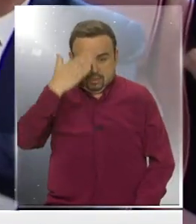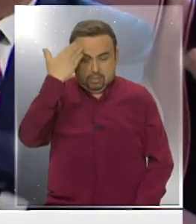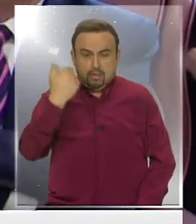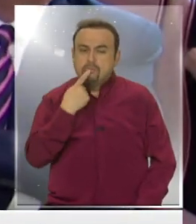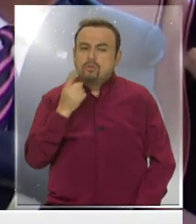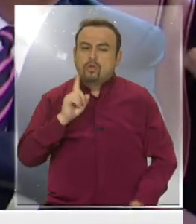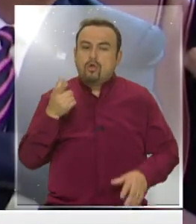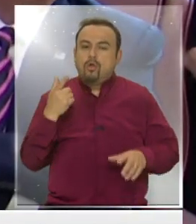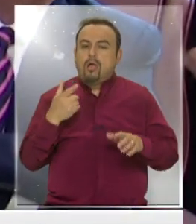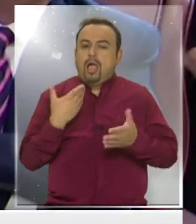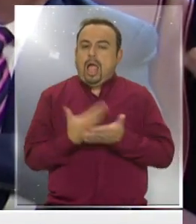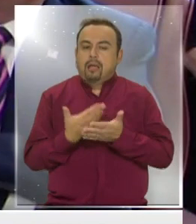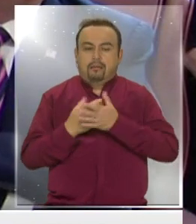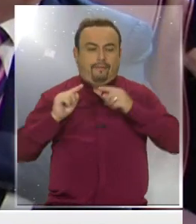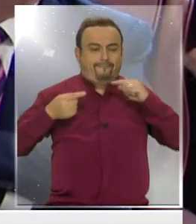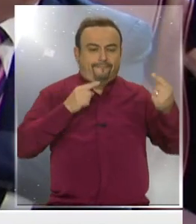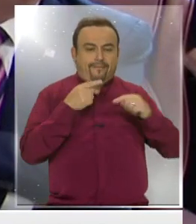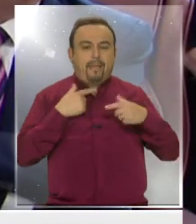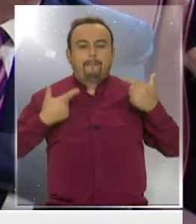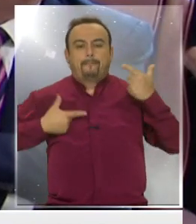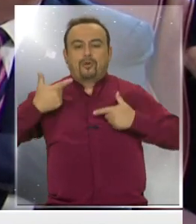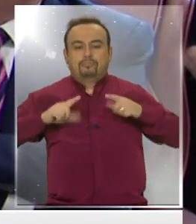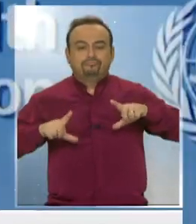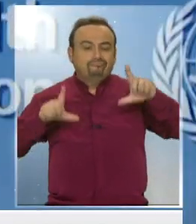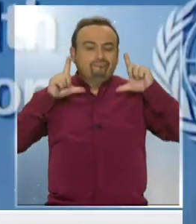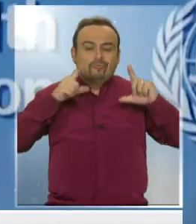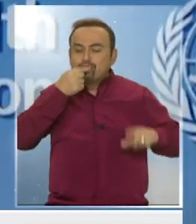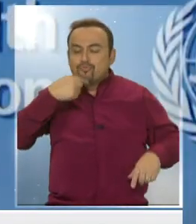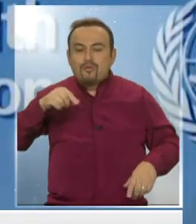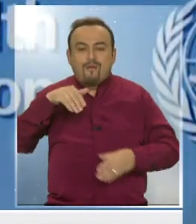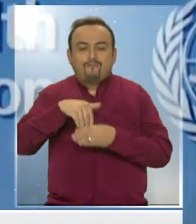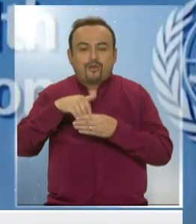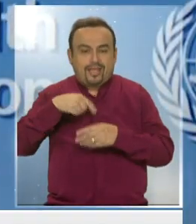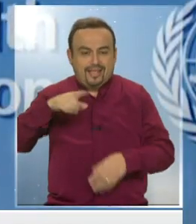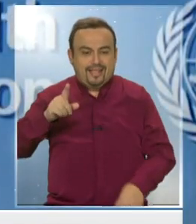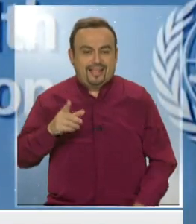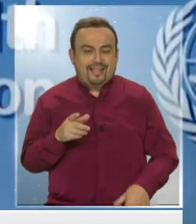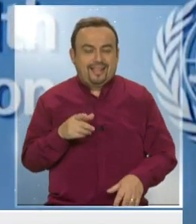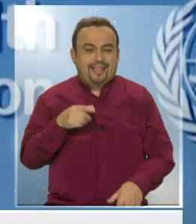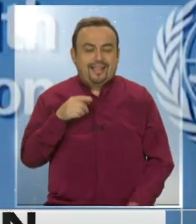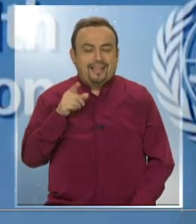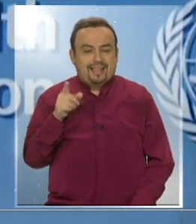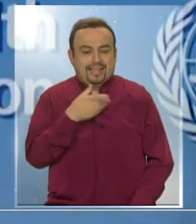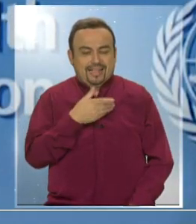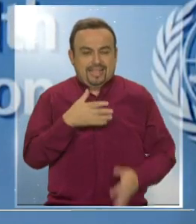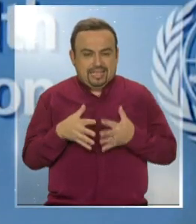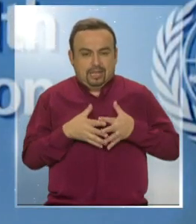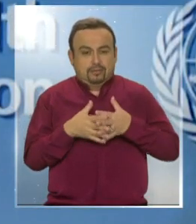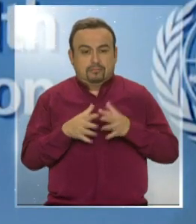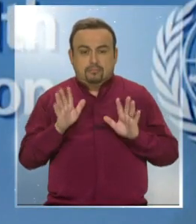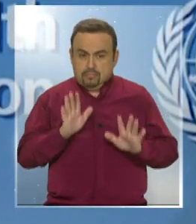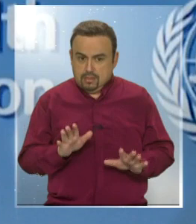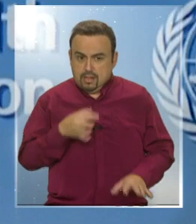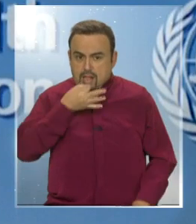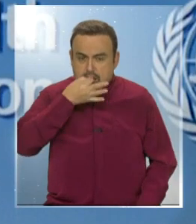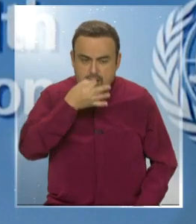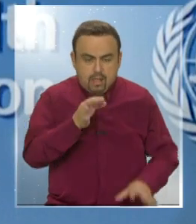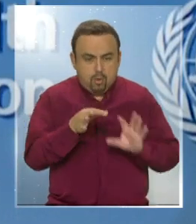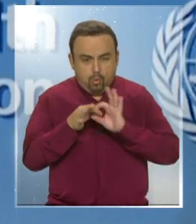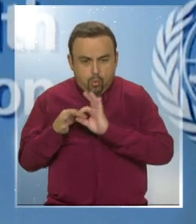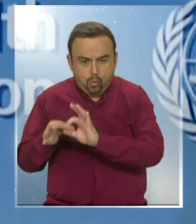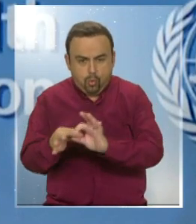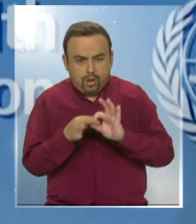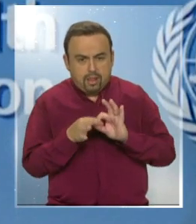no politizar la discusión en torno al COVID-19. Ese es nuestro mensaje. Unidad a